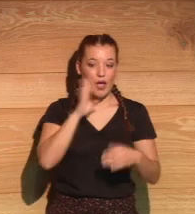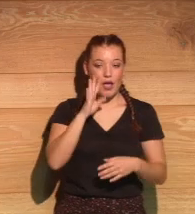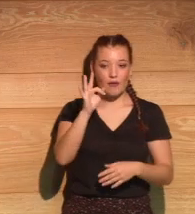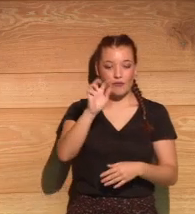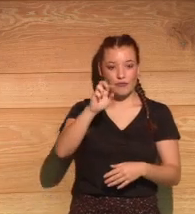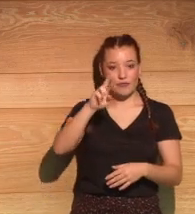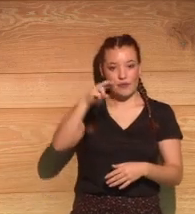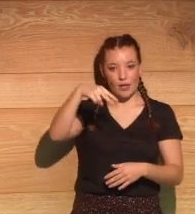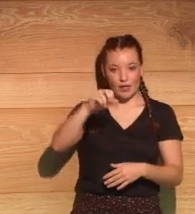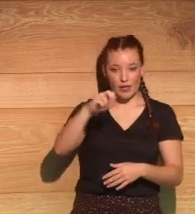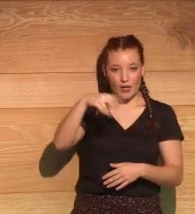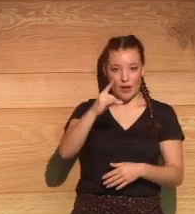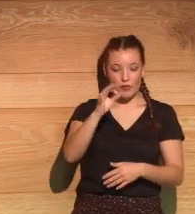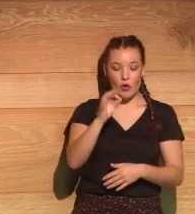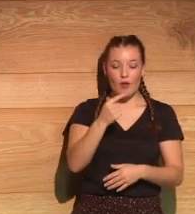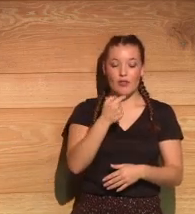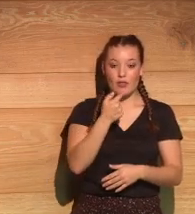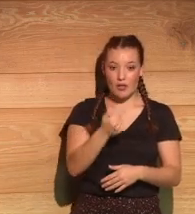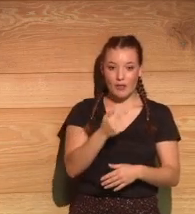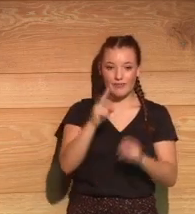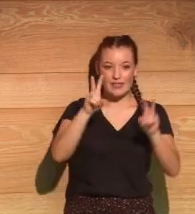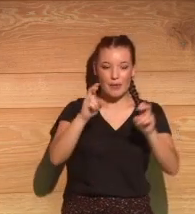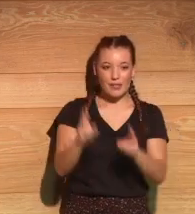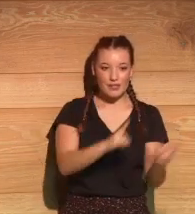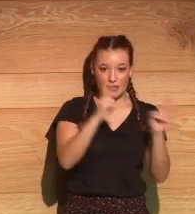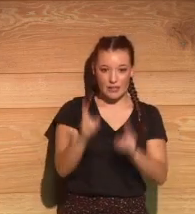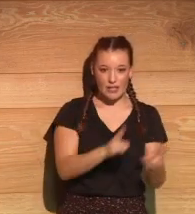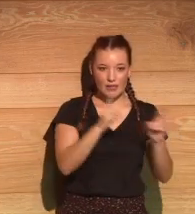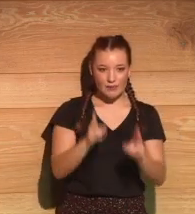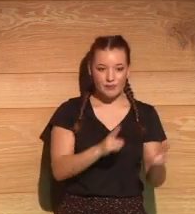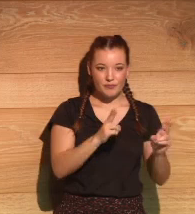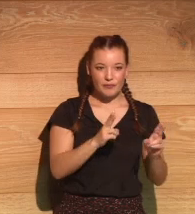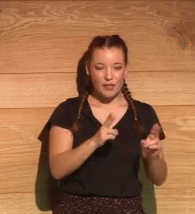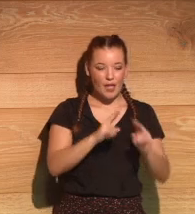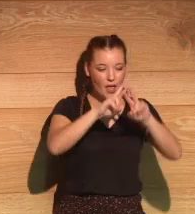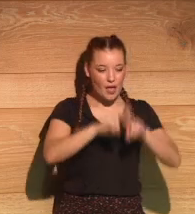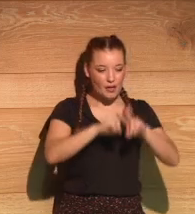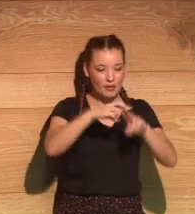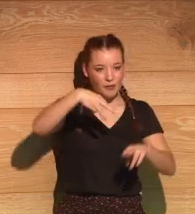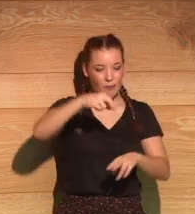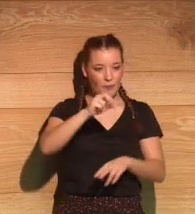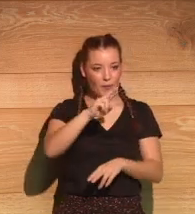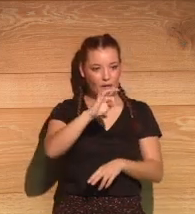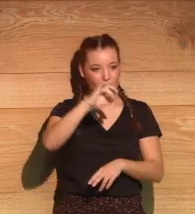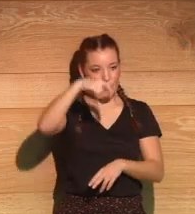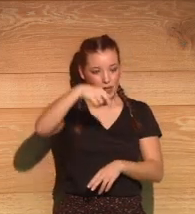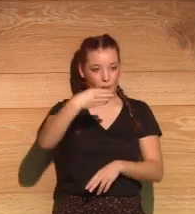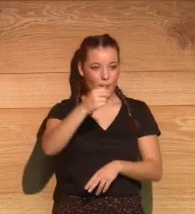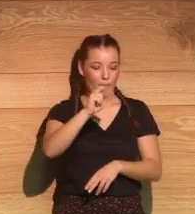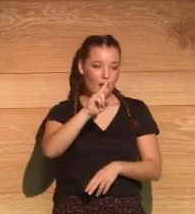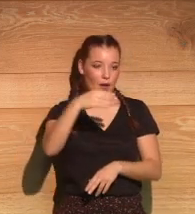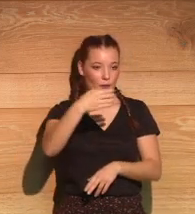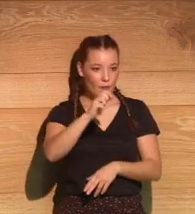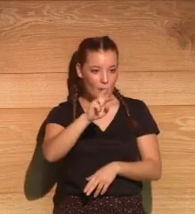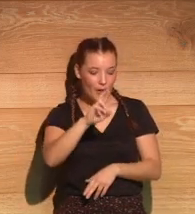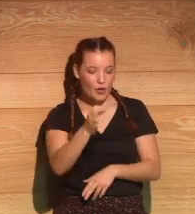las series, etcétera, me gustaron mucho los análisis de Martín Barbero, ¿no? Que él insistía en el paso de lo